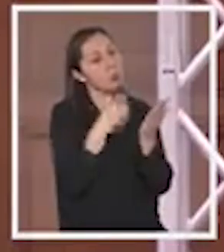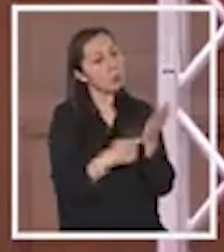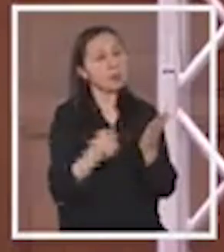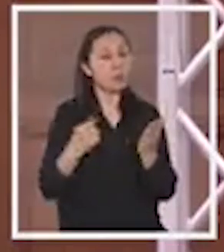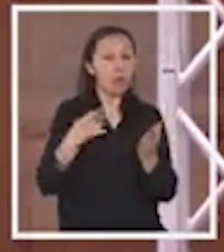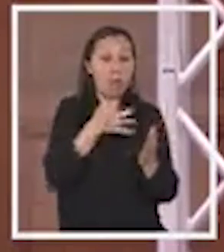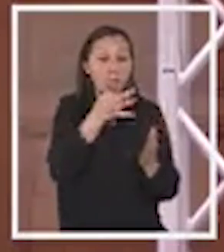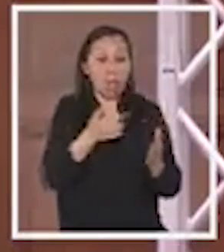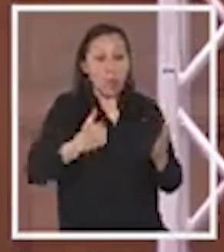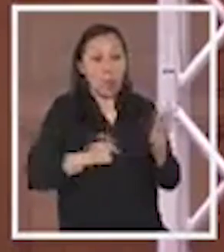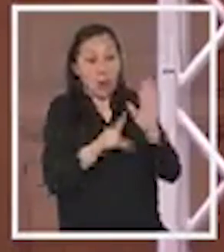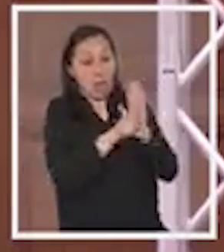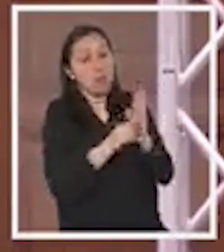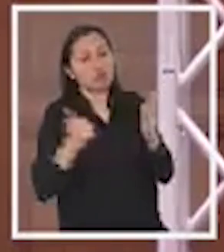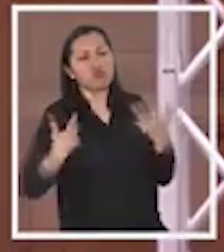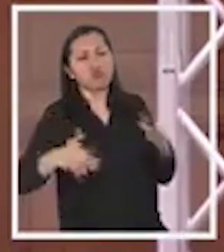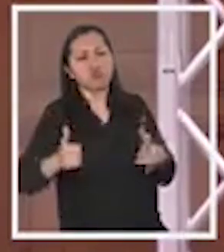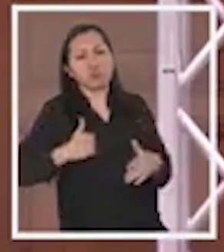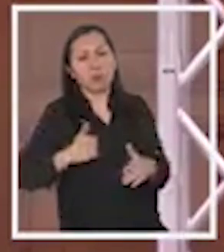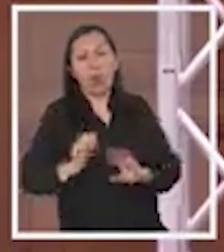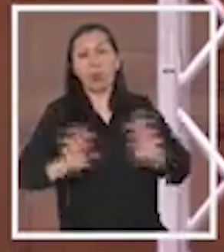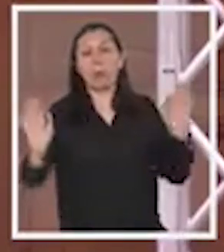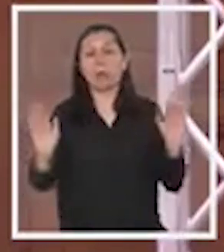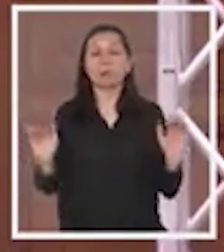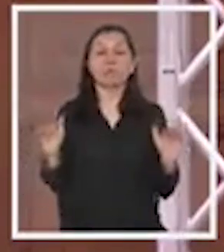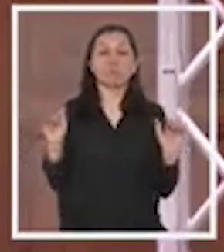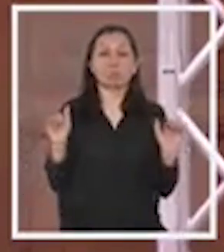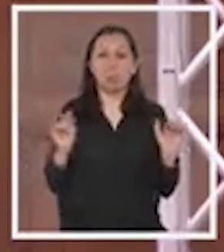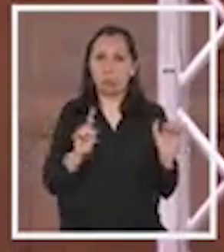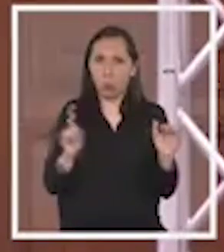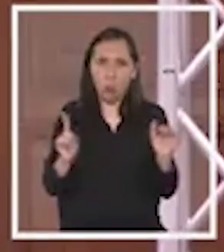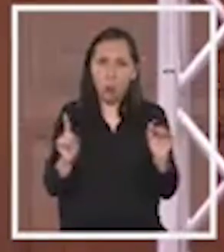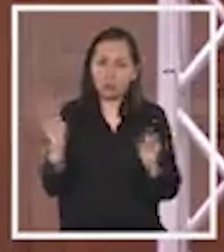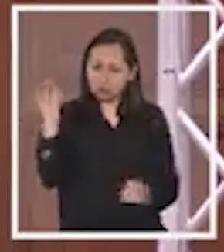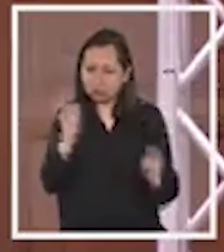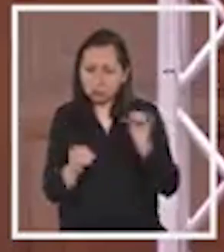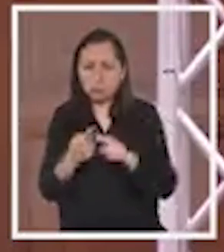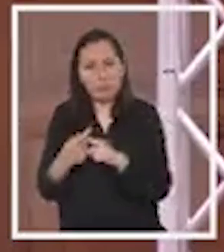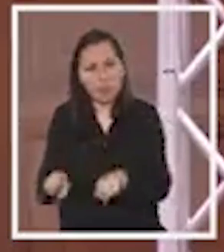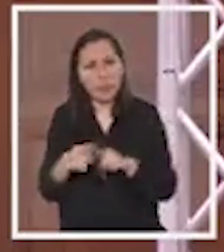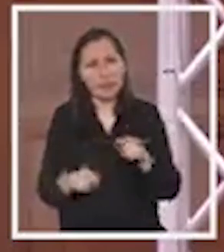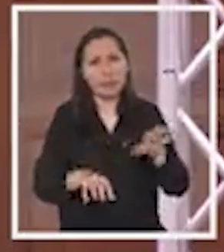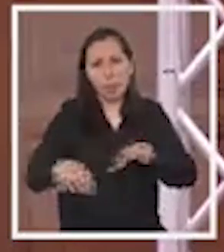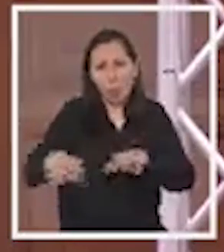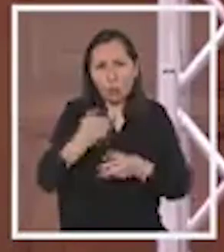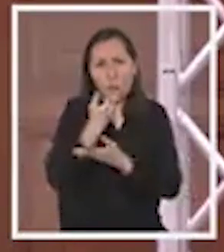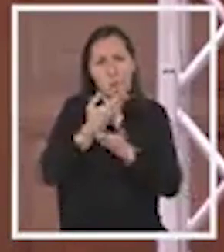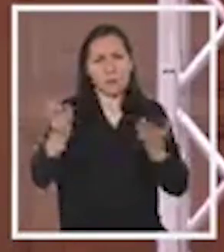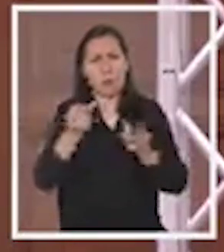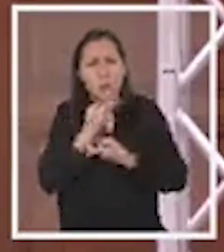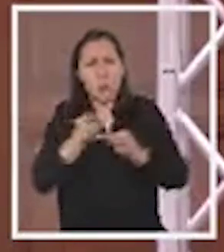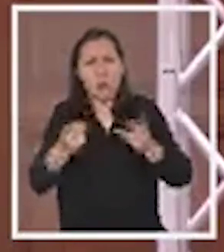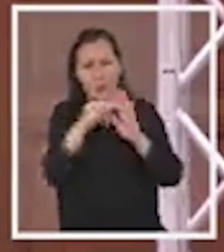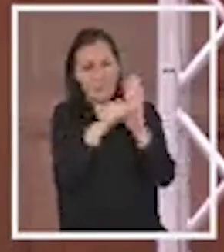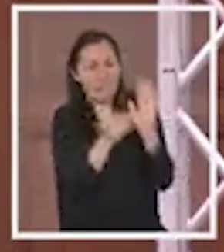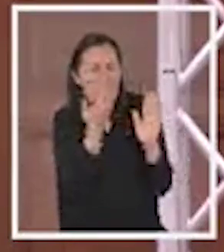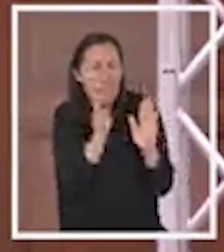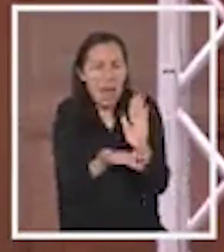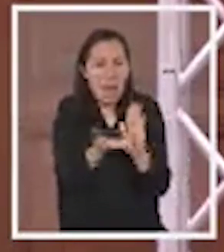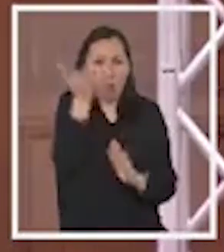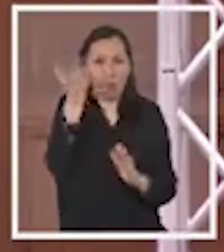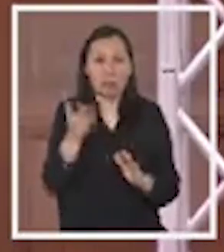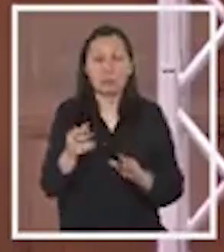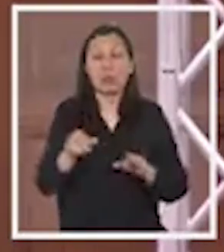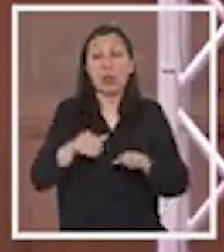cuestiones que nos dice la ley. Sino que creemos que se elaboran distintas políticas públicas, mejores políticas públicas.